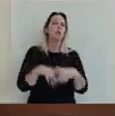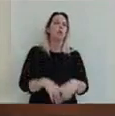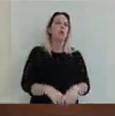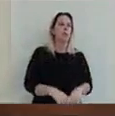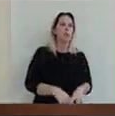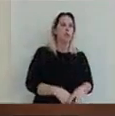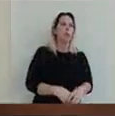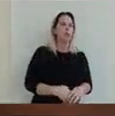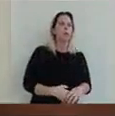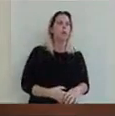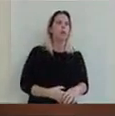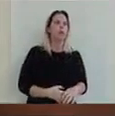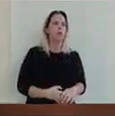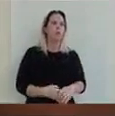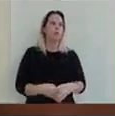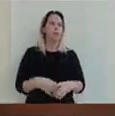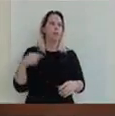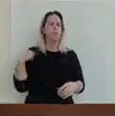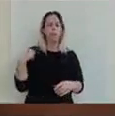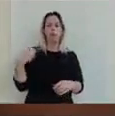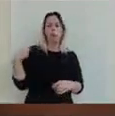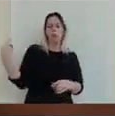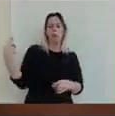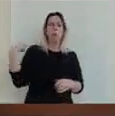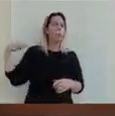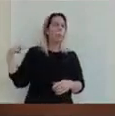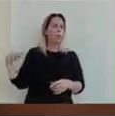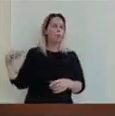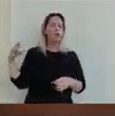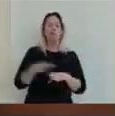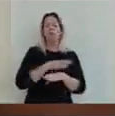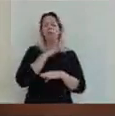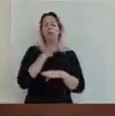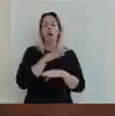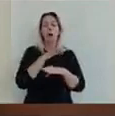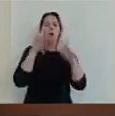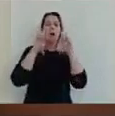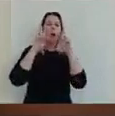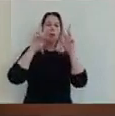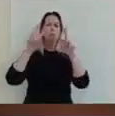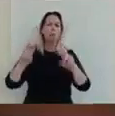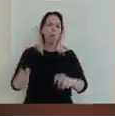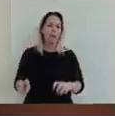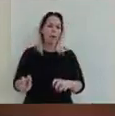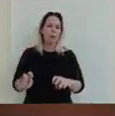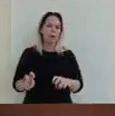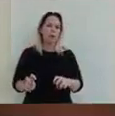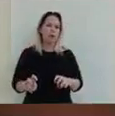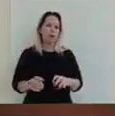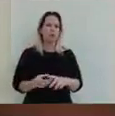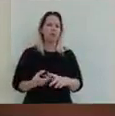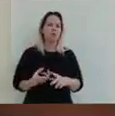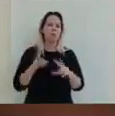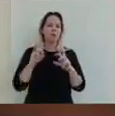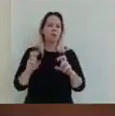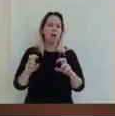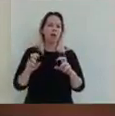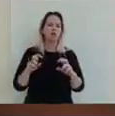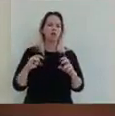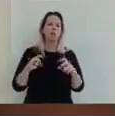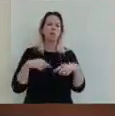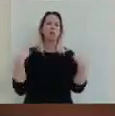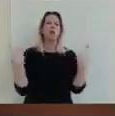ver el procedimiento, se le dijo a la gente de los gimnasios que íbamos a ver cómo iban a ser los procedimientos protocolares ante